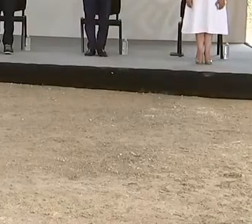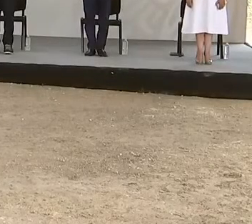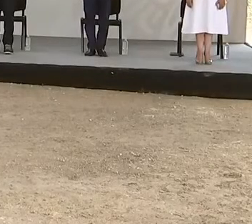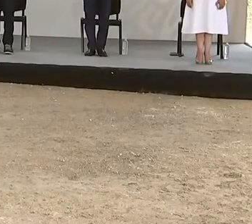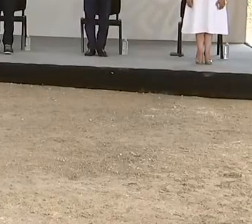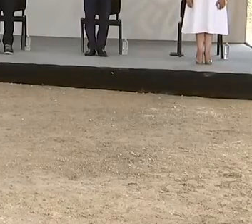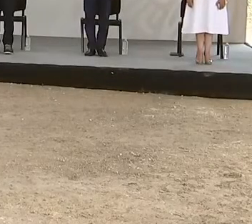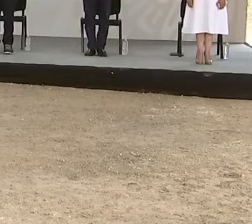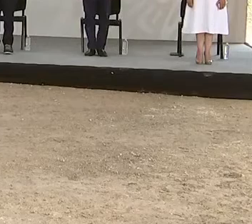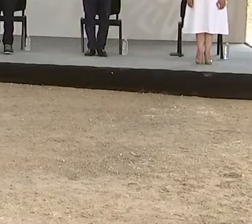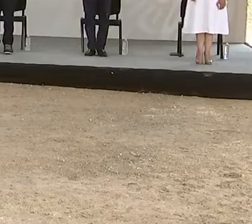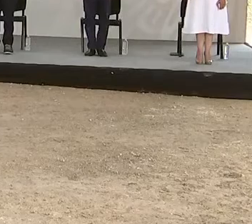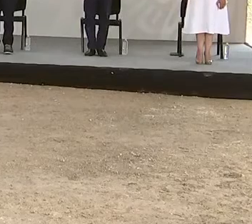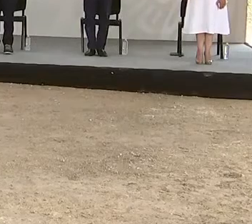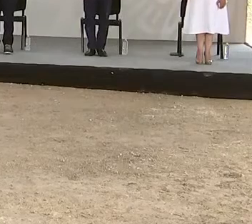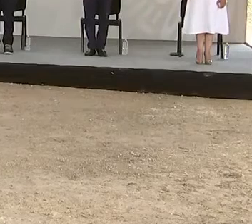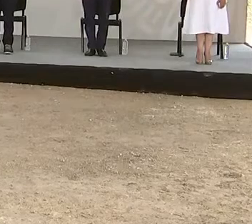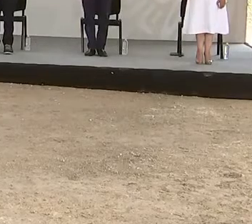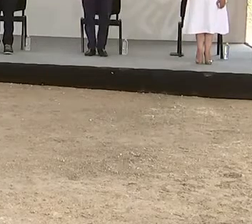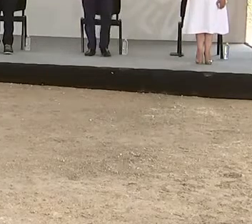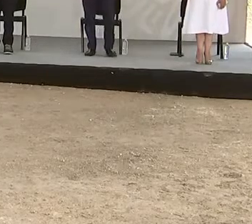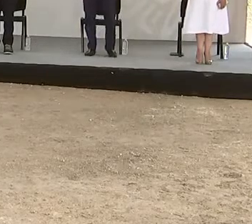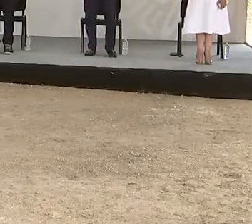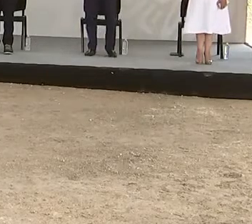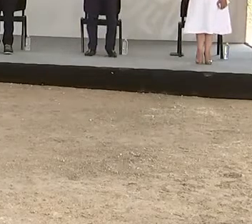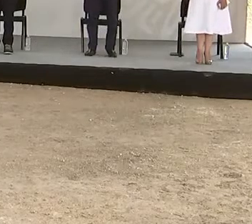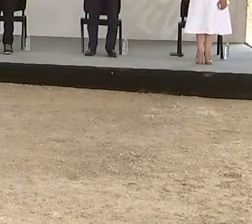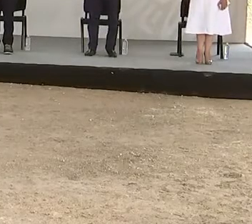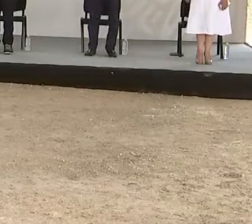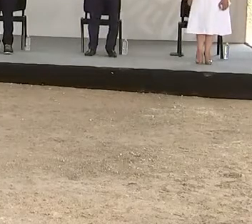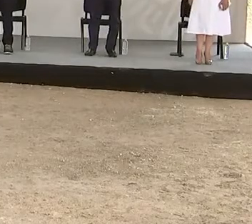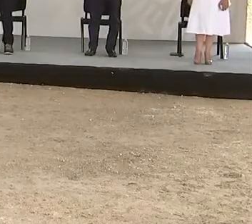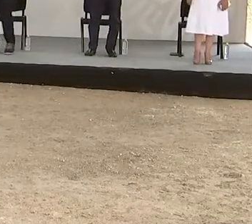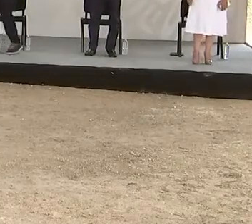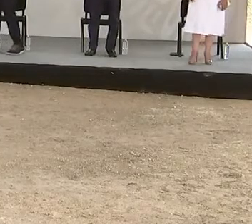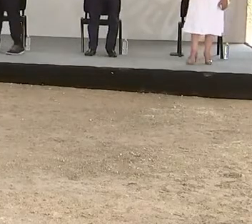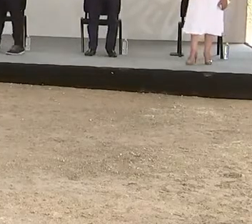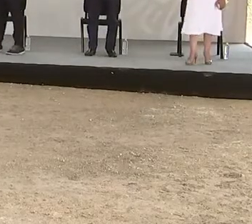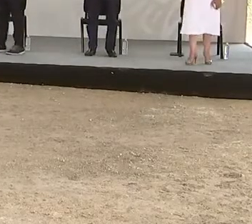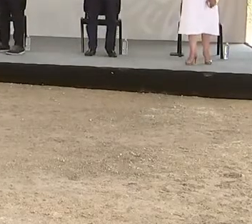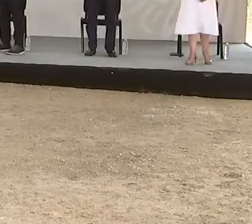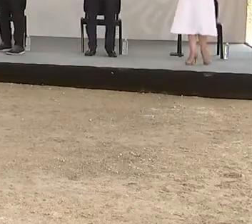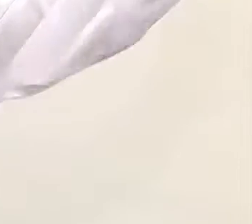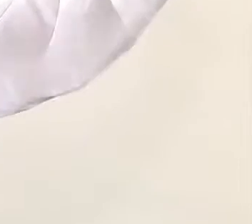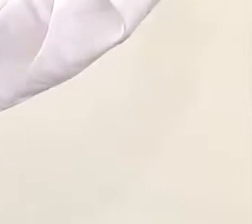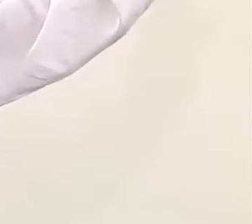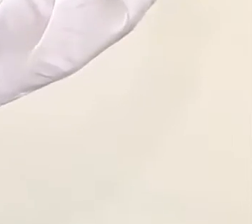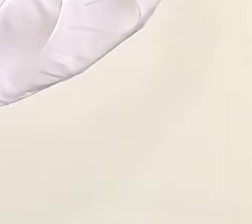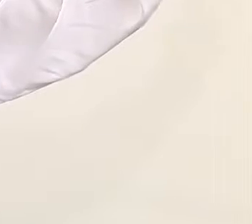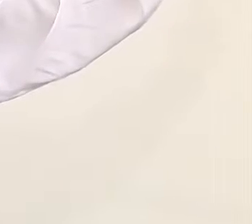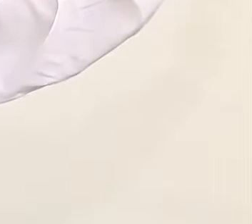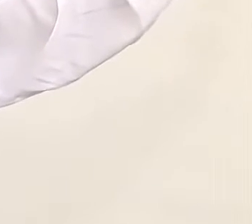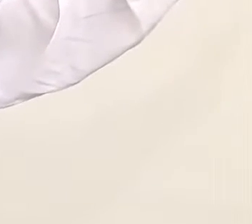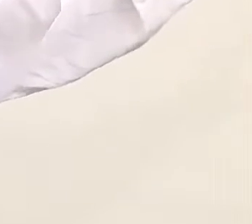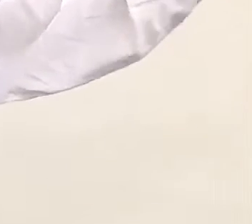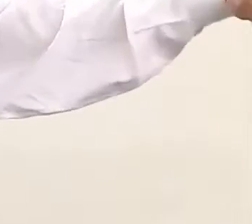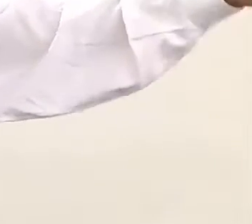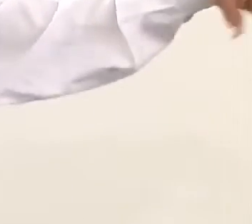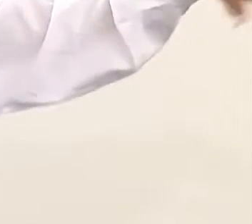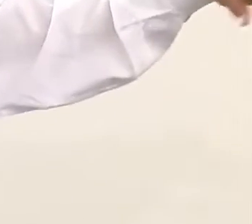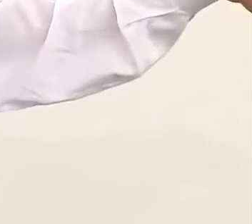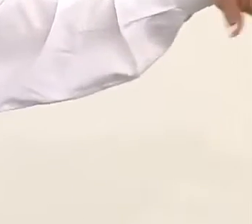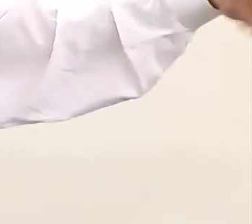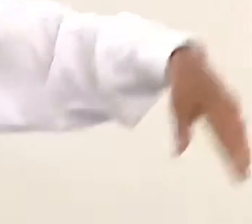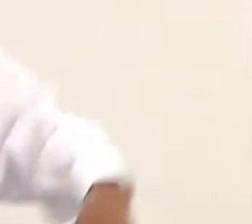De esta manera concluye este evento. Se despide de ustedes el presidente constitucional de los Estados Unidos Mexicanos,